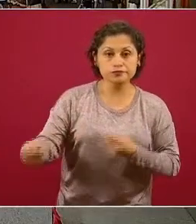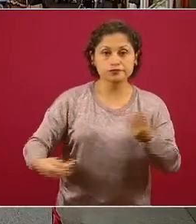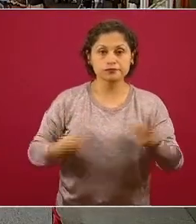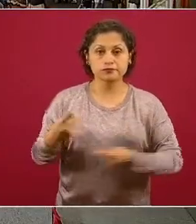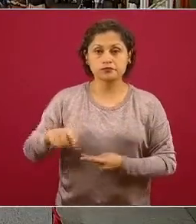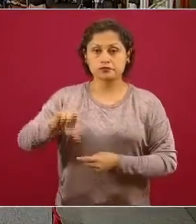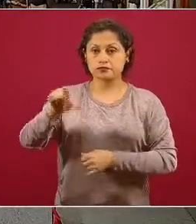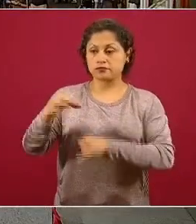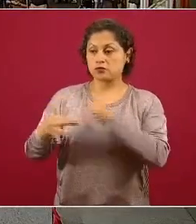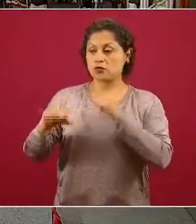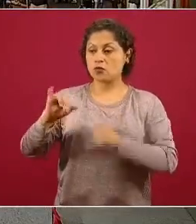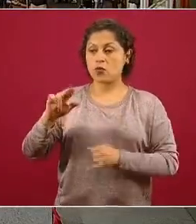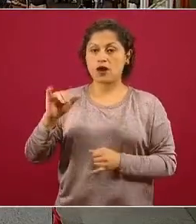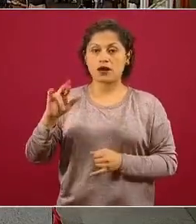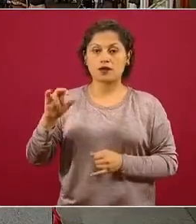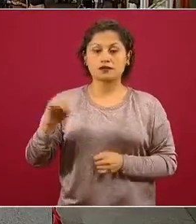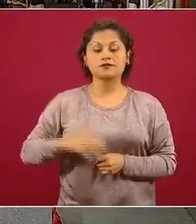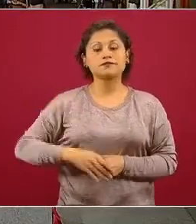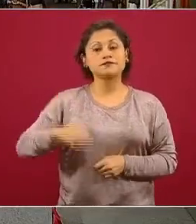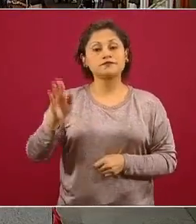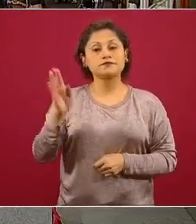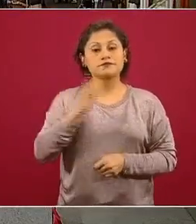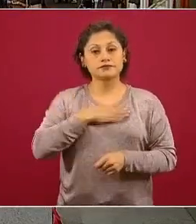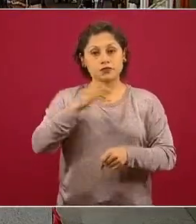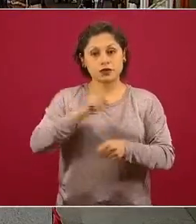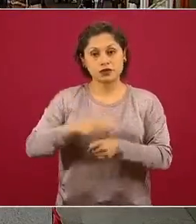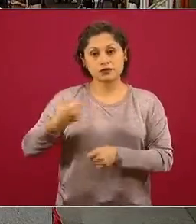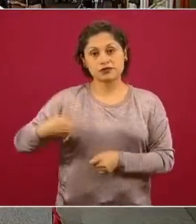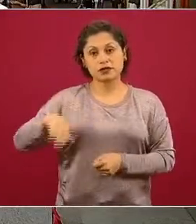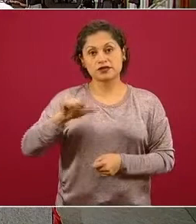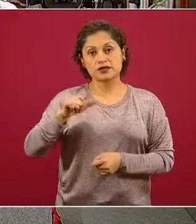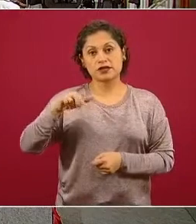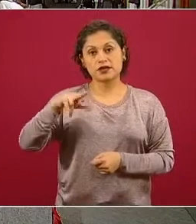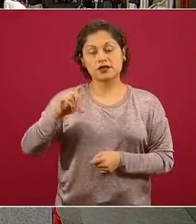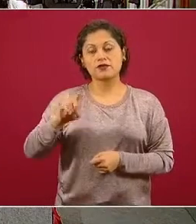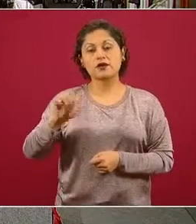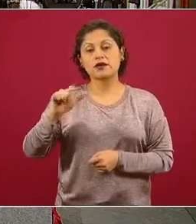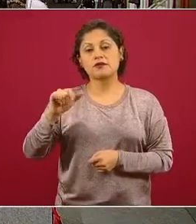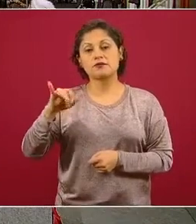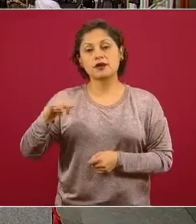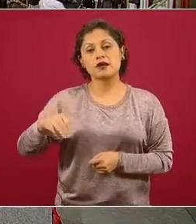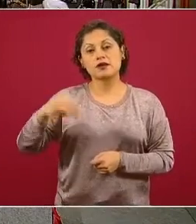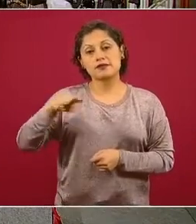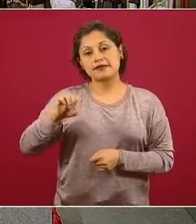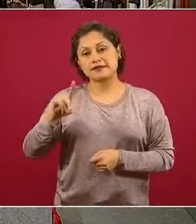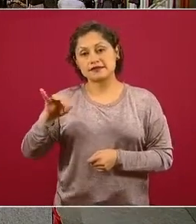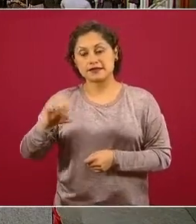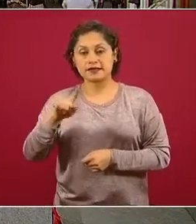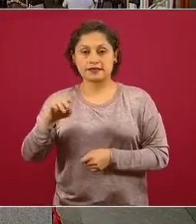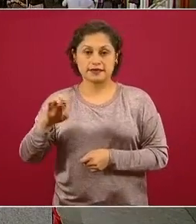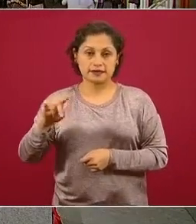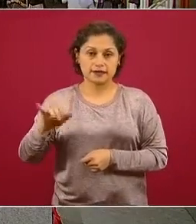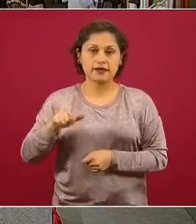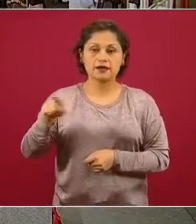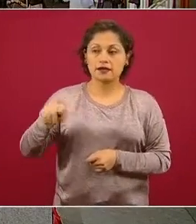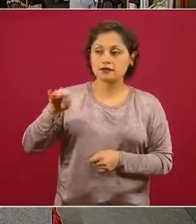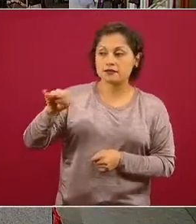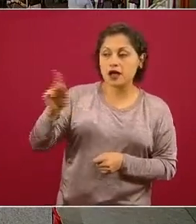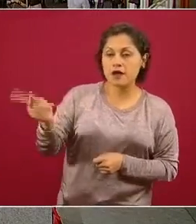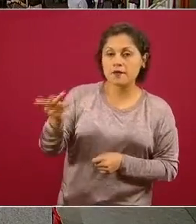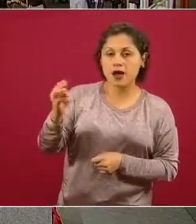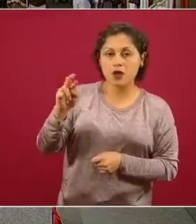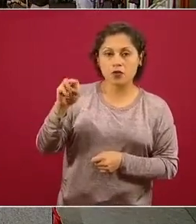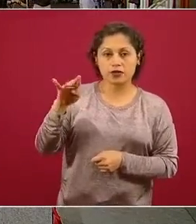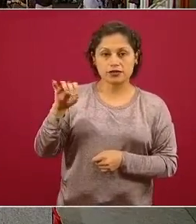y Juan Carlos. Gracias, buenos días. Alejandro Alemán, de Medicina Digital. Para el doctor Mauricio Ávila, en relación a